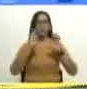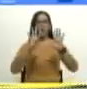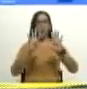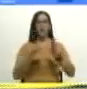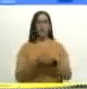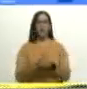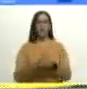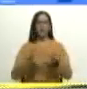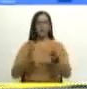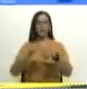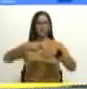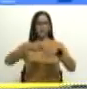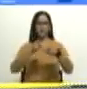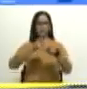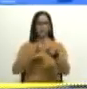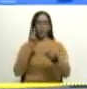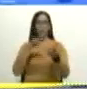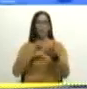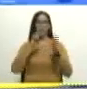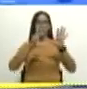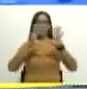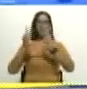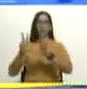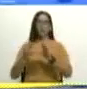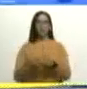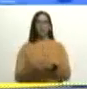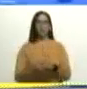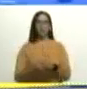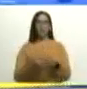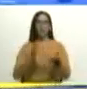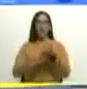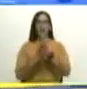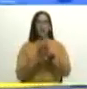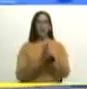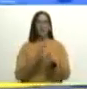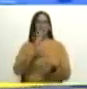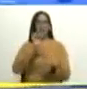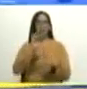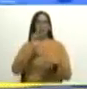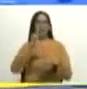embutidos, 2.88%, harina de maíz,